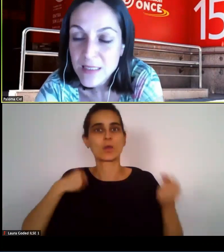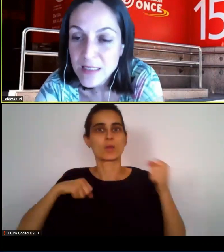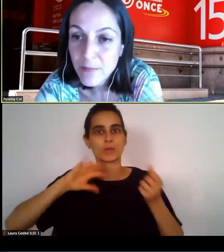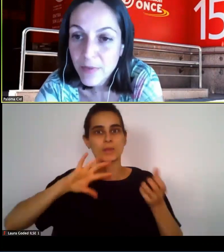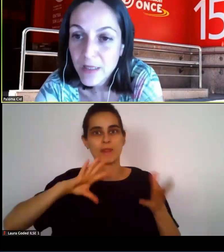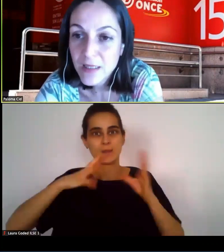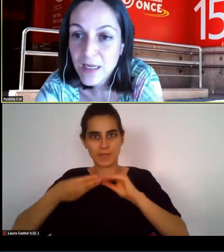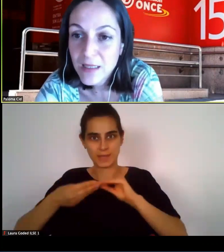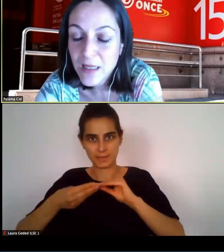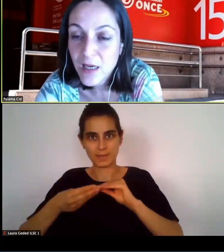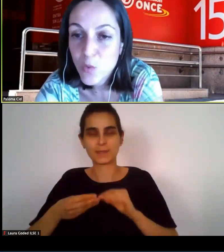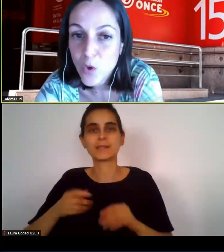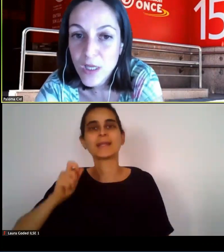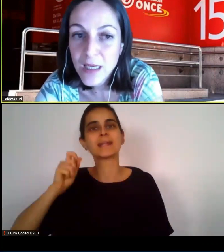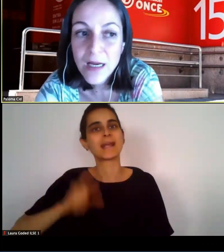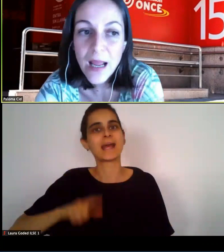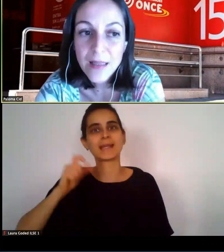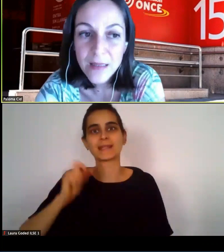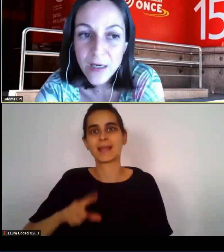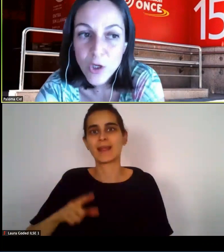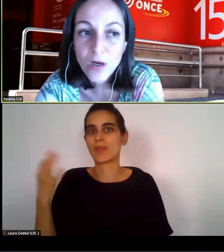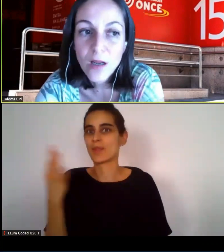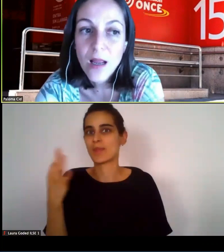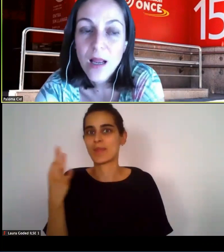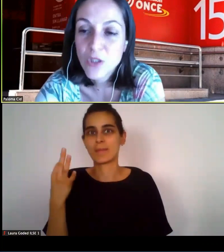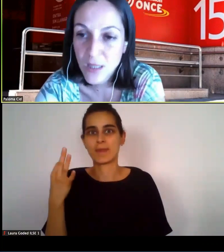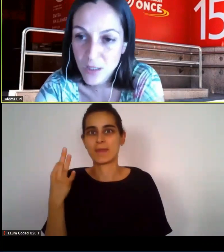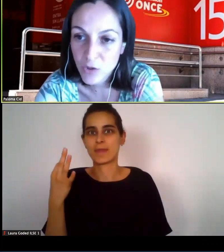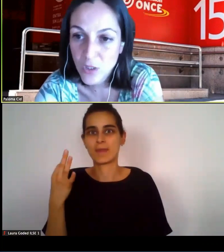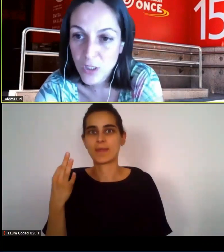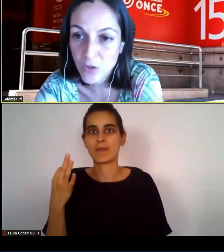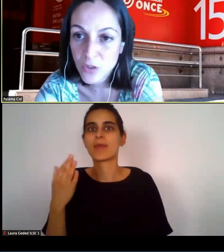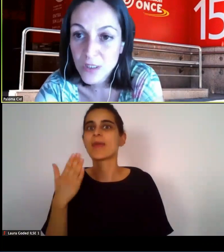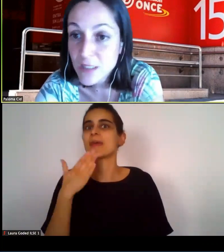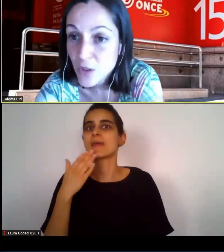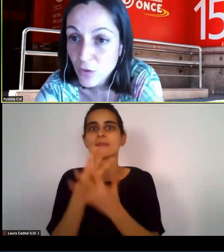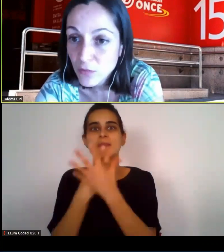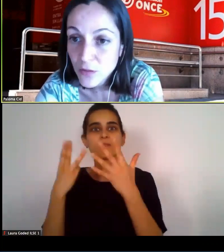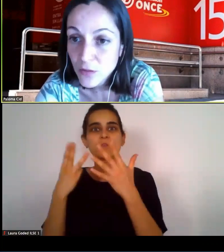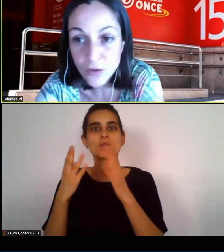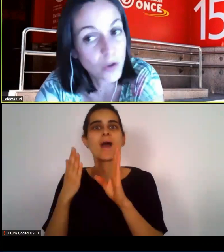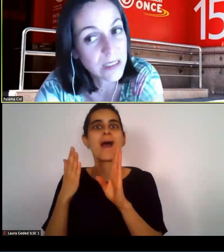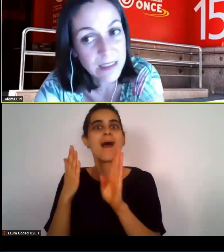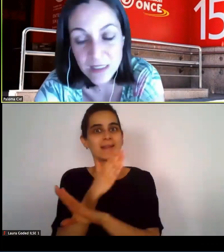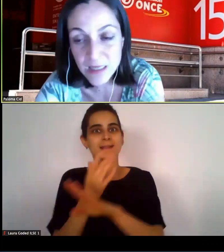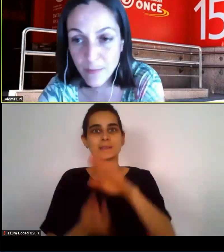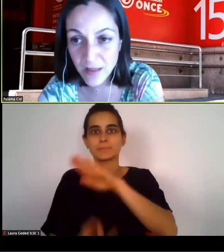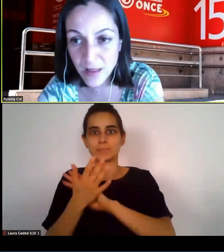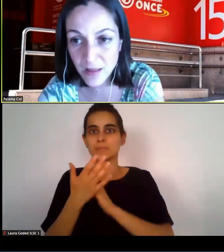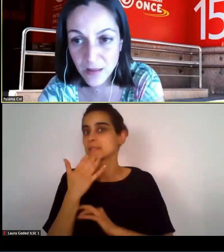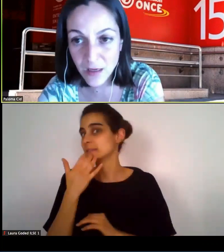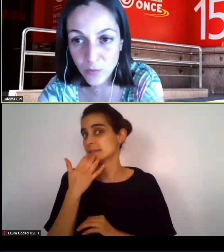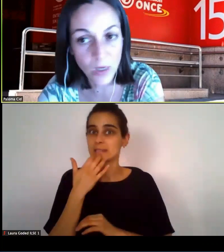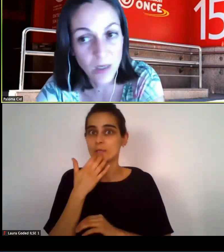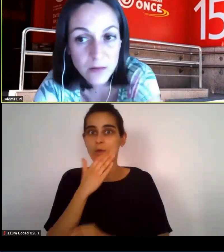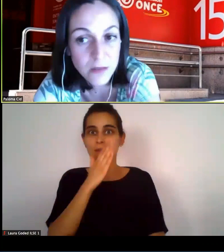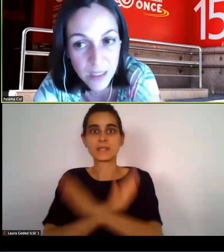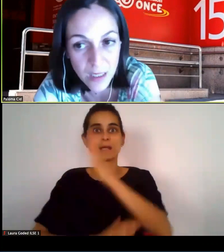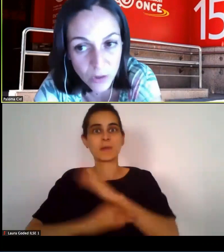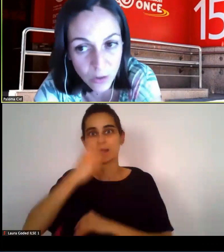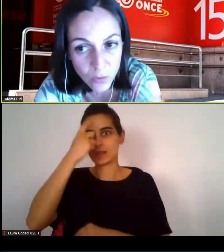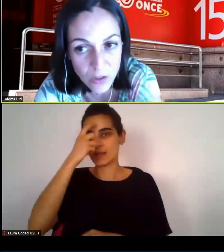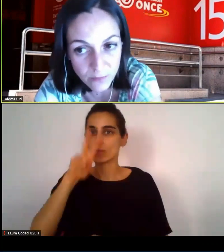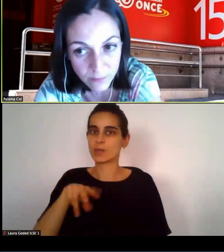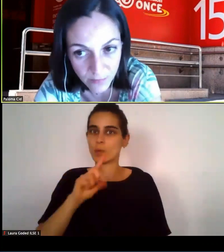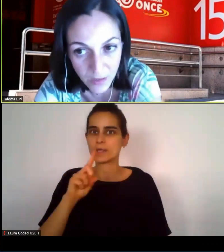y siempre tienen que tener un origen anterior a los 18 años. Si no, no es discapacidad intelectual, será